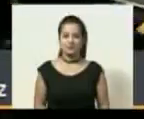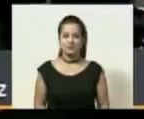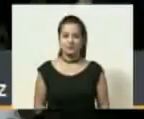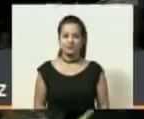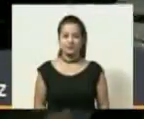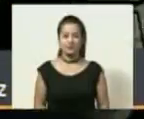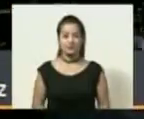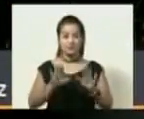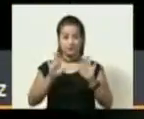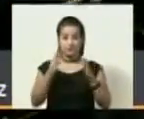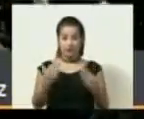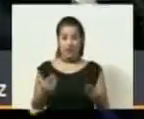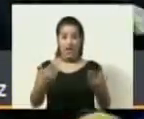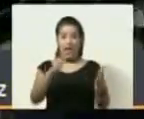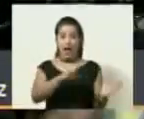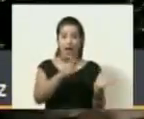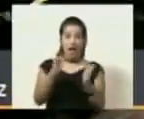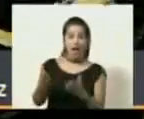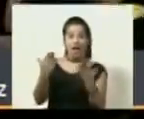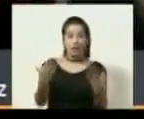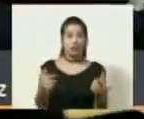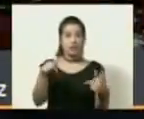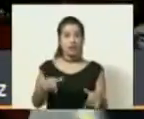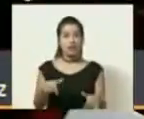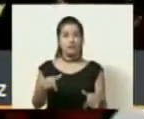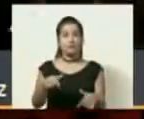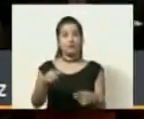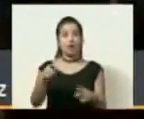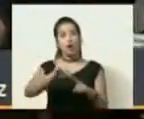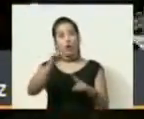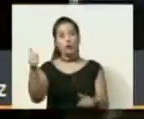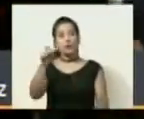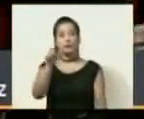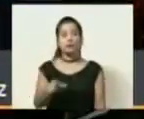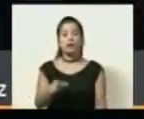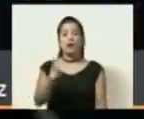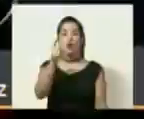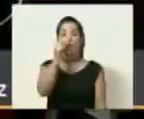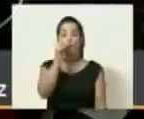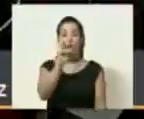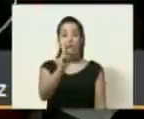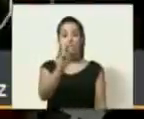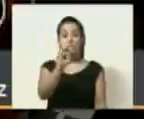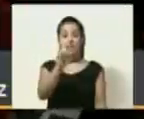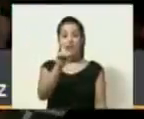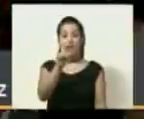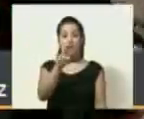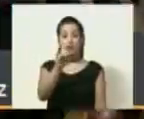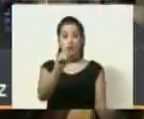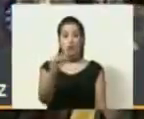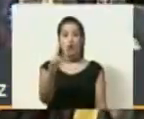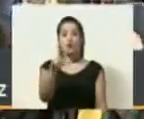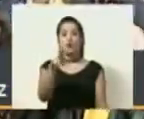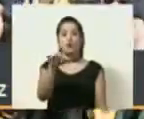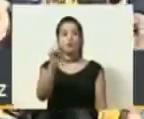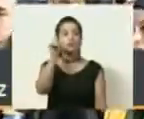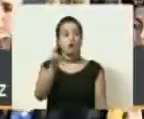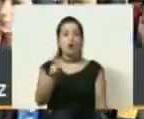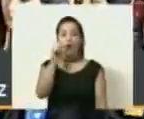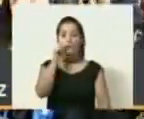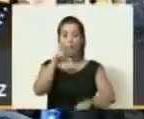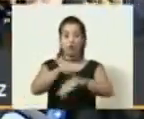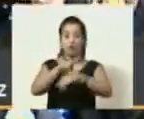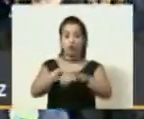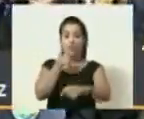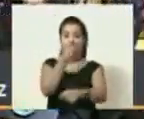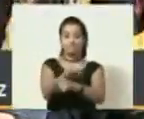A continuación invitamos también a un testimonio al ciudadano Pedro Luis Meléndez Brito, médico integral comunitario